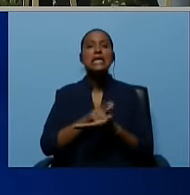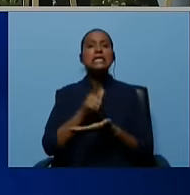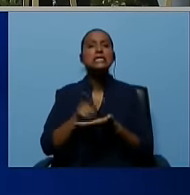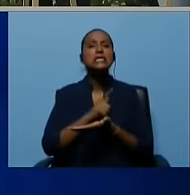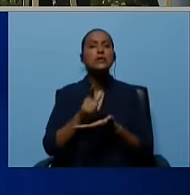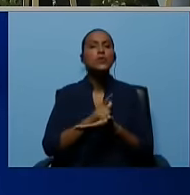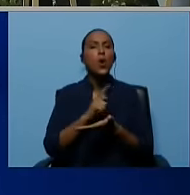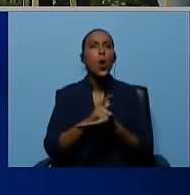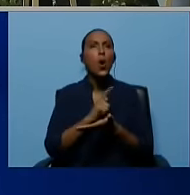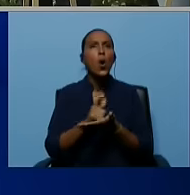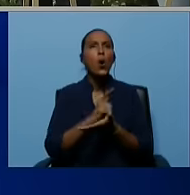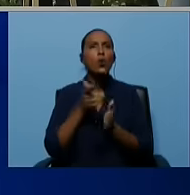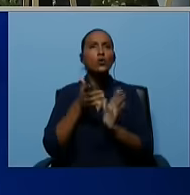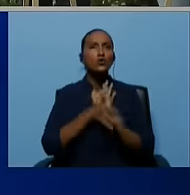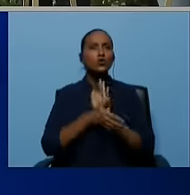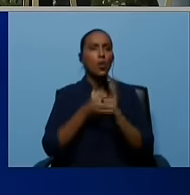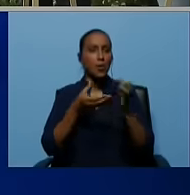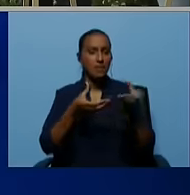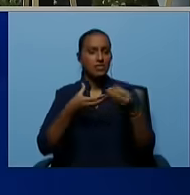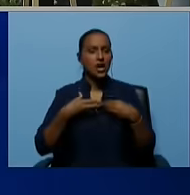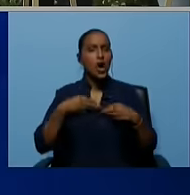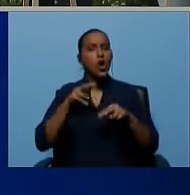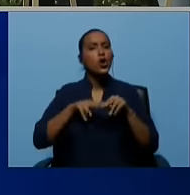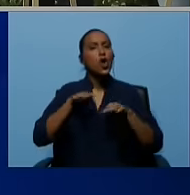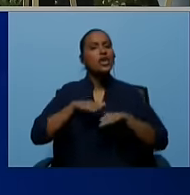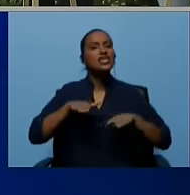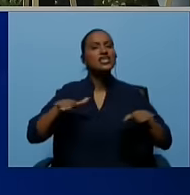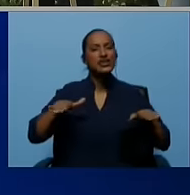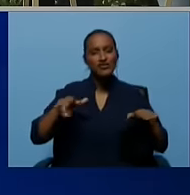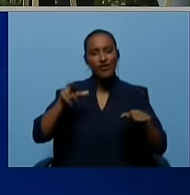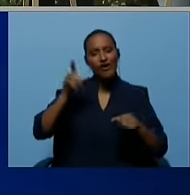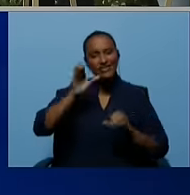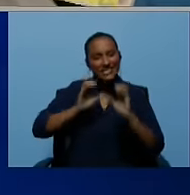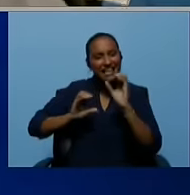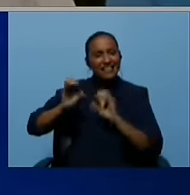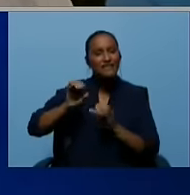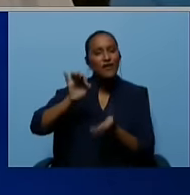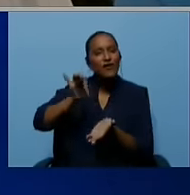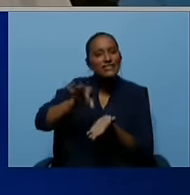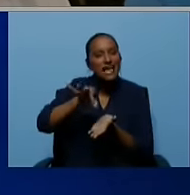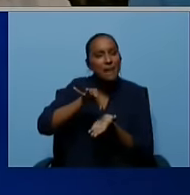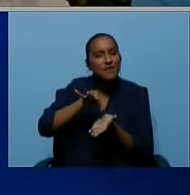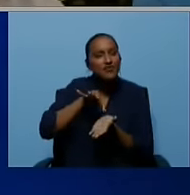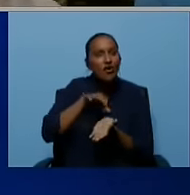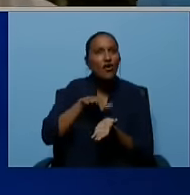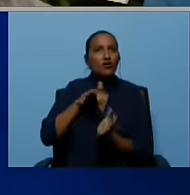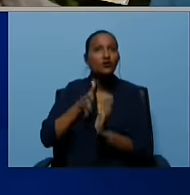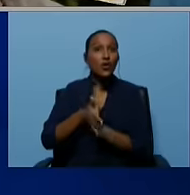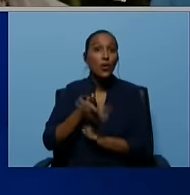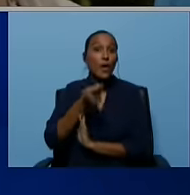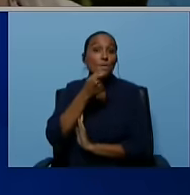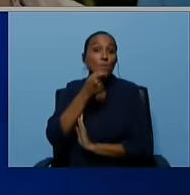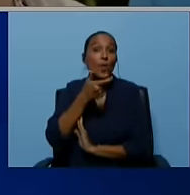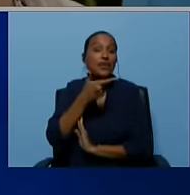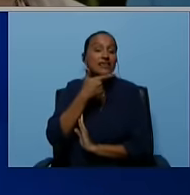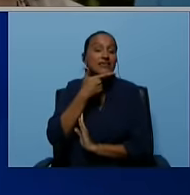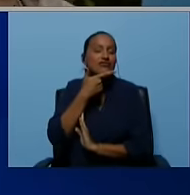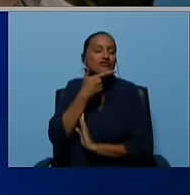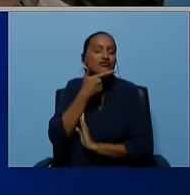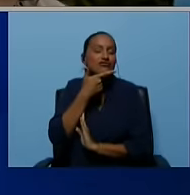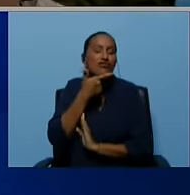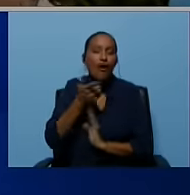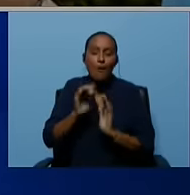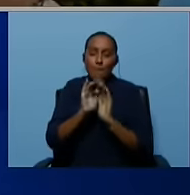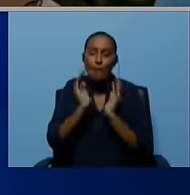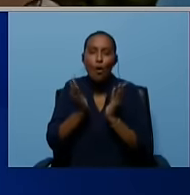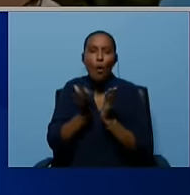niñas del semillero científico. El maravilloso mundo de la microscopía. Lo voy a